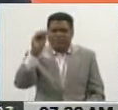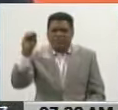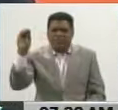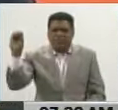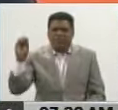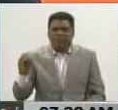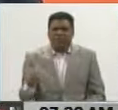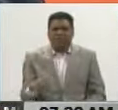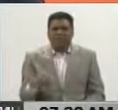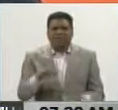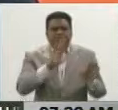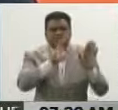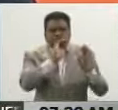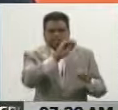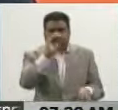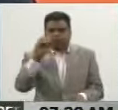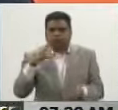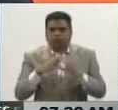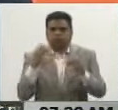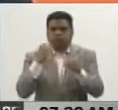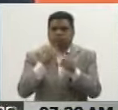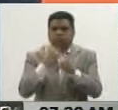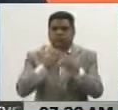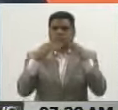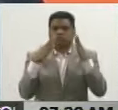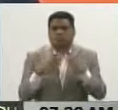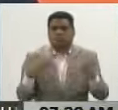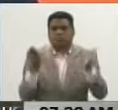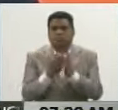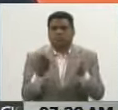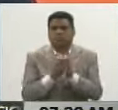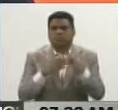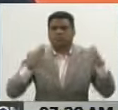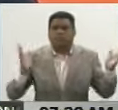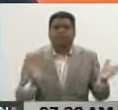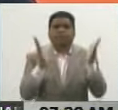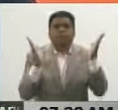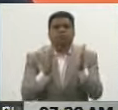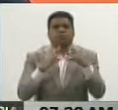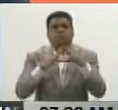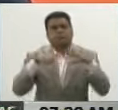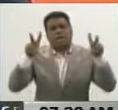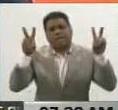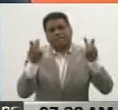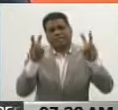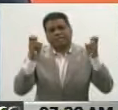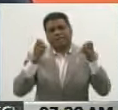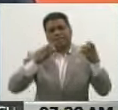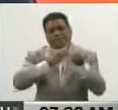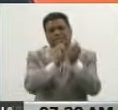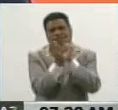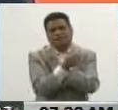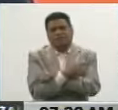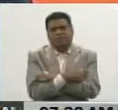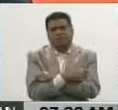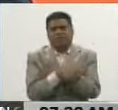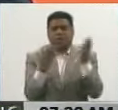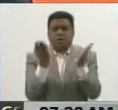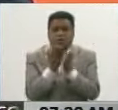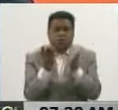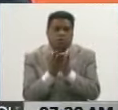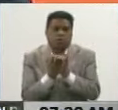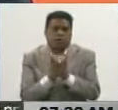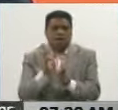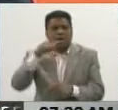movimiento estudiantil, para que los trabajadores y trabajadoras de la educación, impulsemos el tema de la transformación curricular. En Venezuela